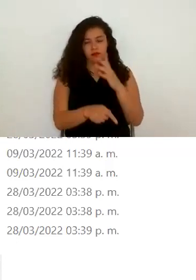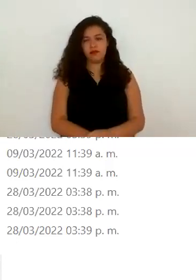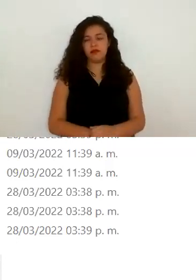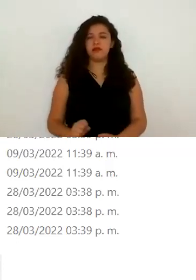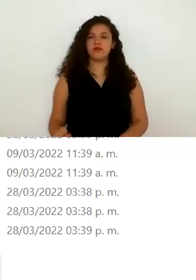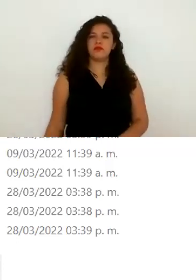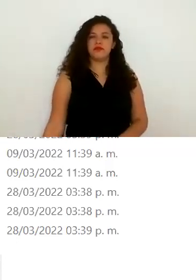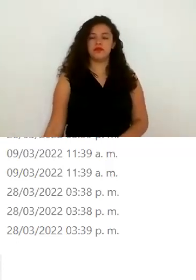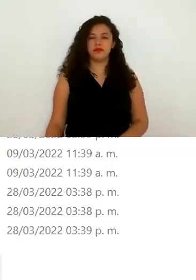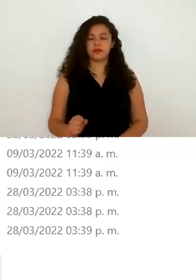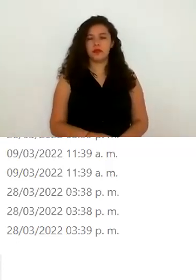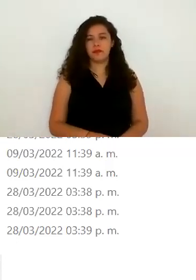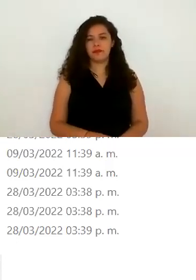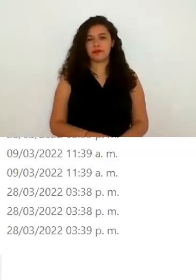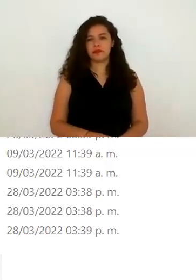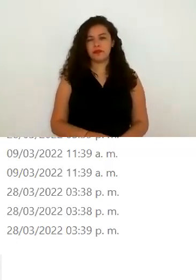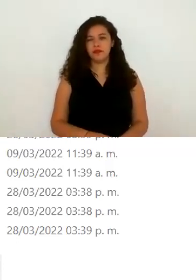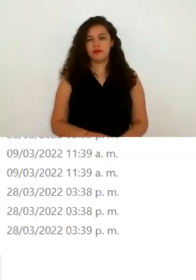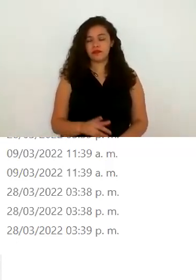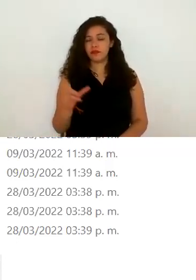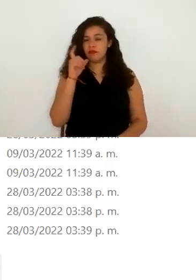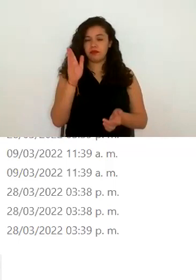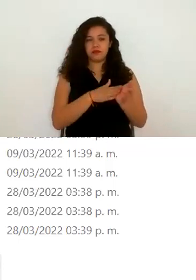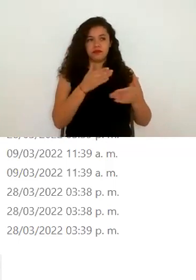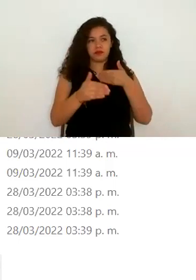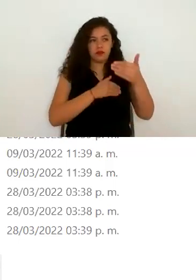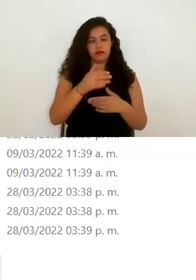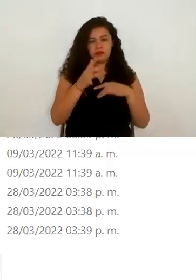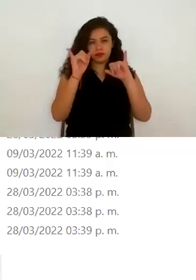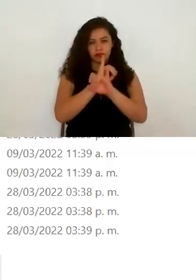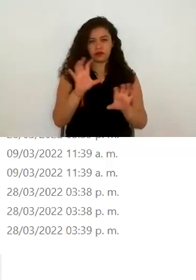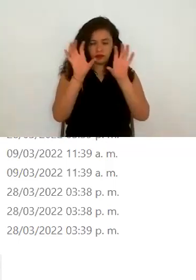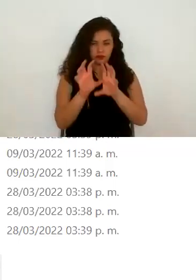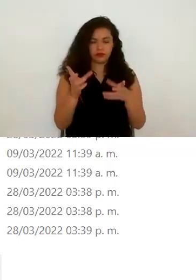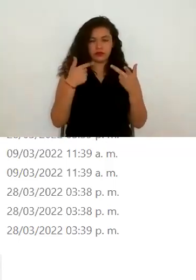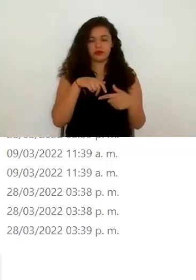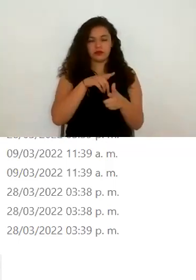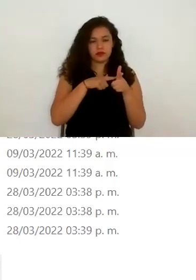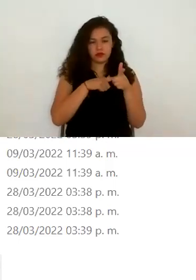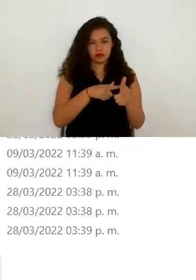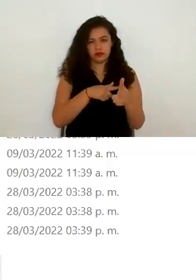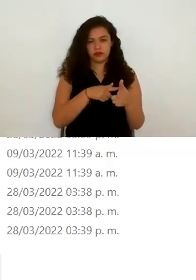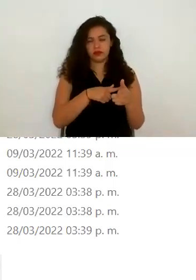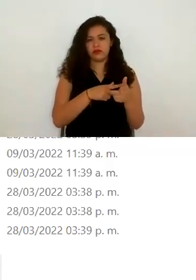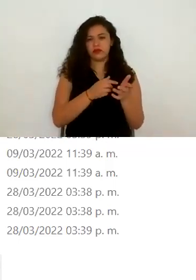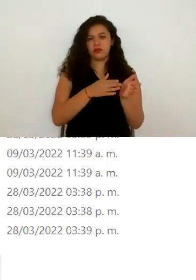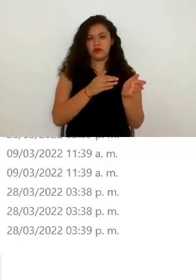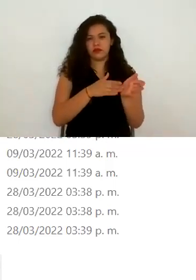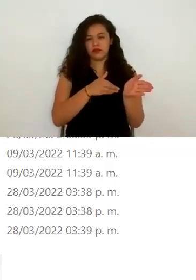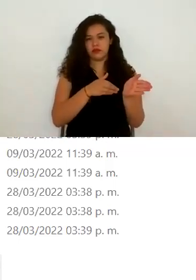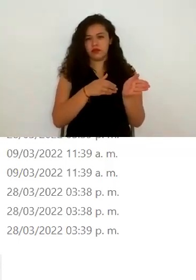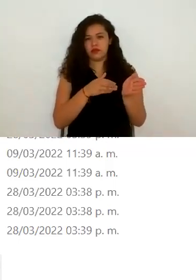Ahora, cuando hacemos este proceso de digitalización y vamos llevando el seguimiento de los expedientes,